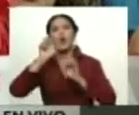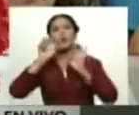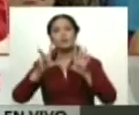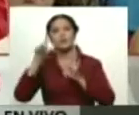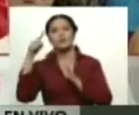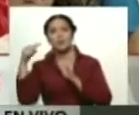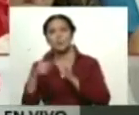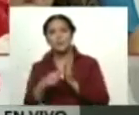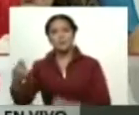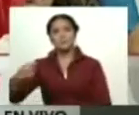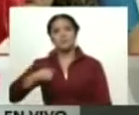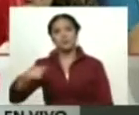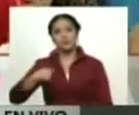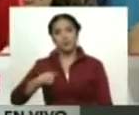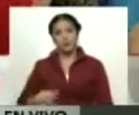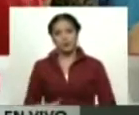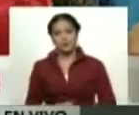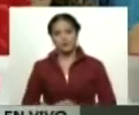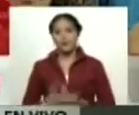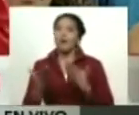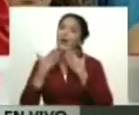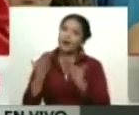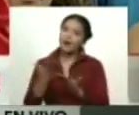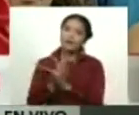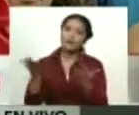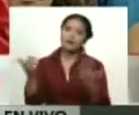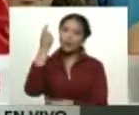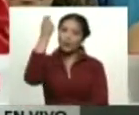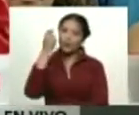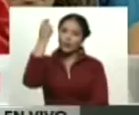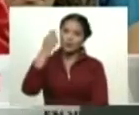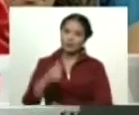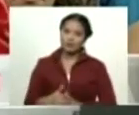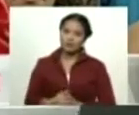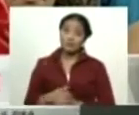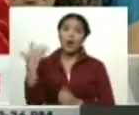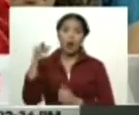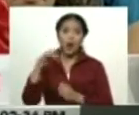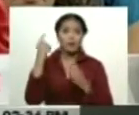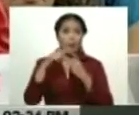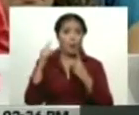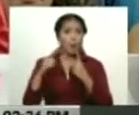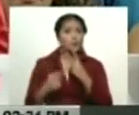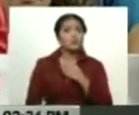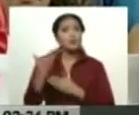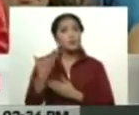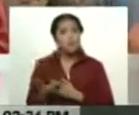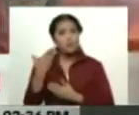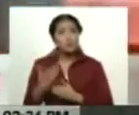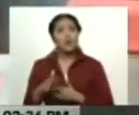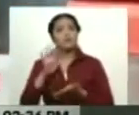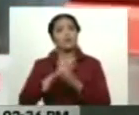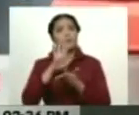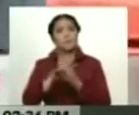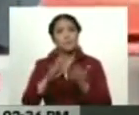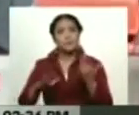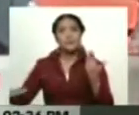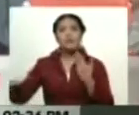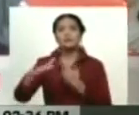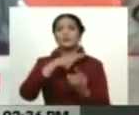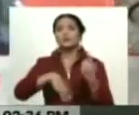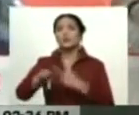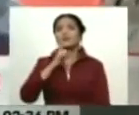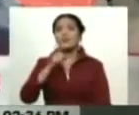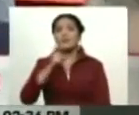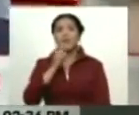pensionados y pensionadas. Gracias a esta legislatura. Tiene sus logros importantes, la estabilidad frente a circunstancias tan difíciles